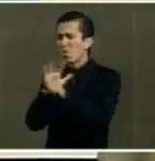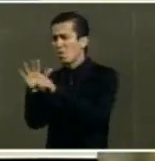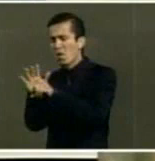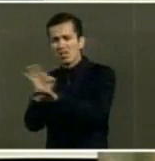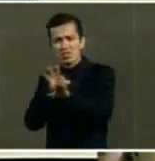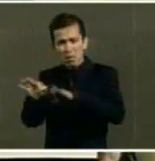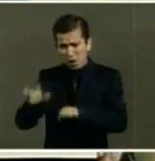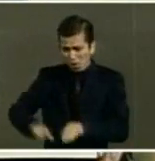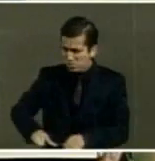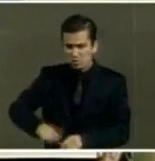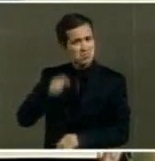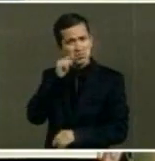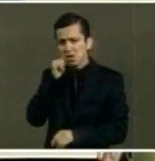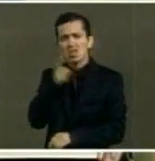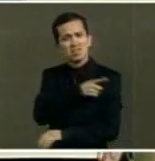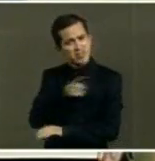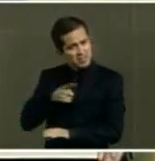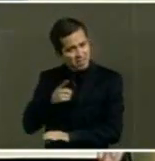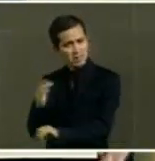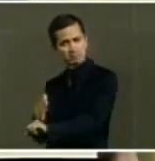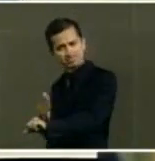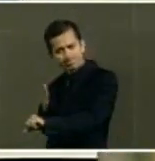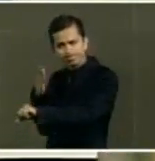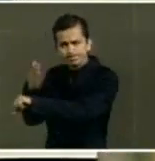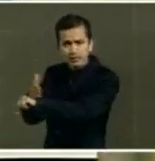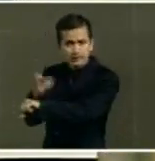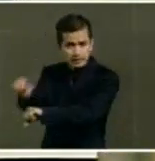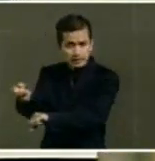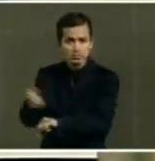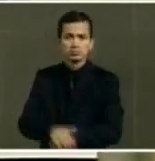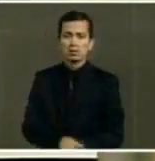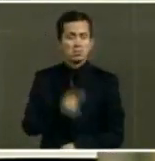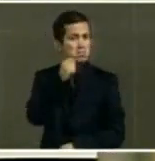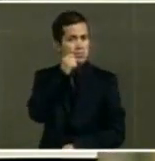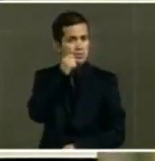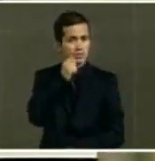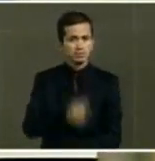afronte las consecuencias. En cualquier caso,